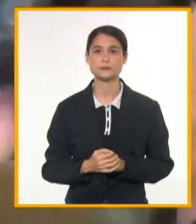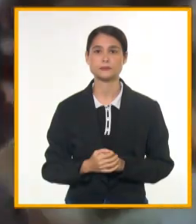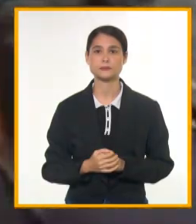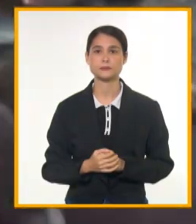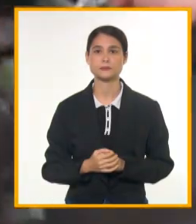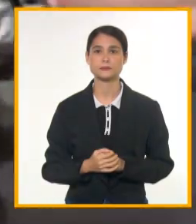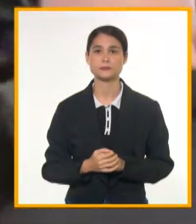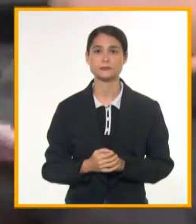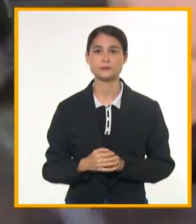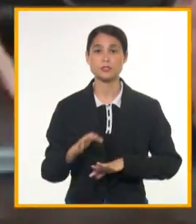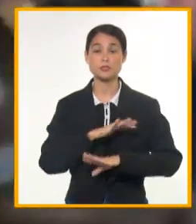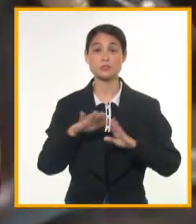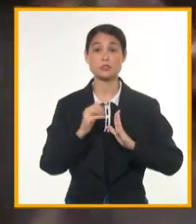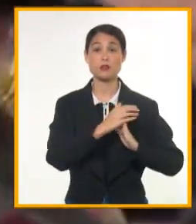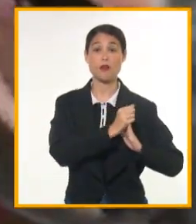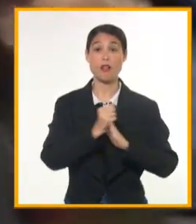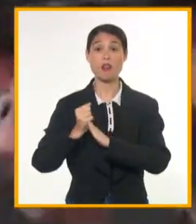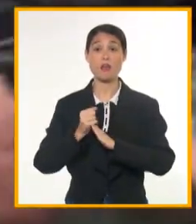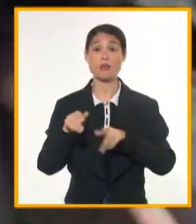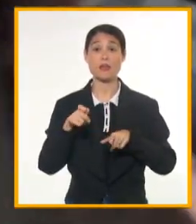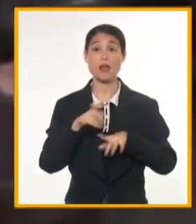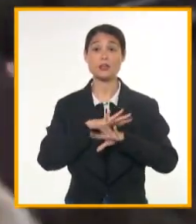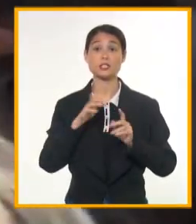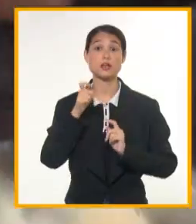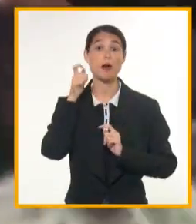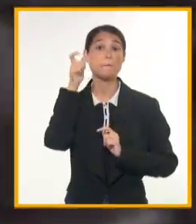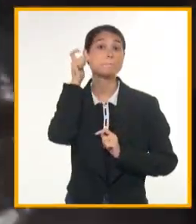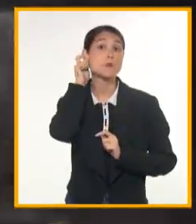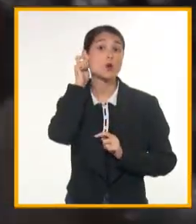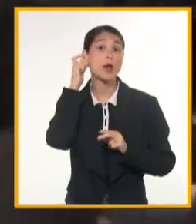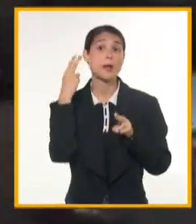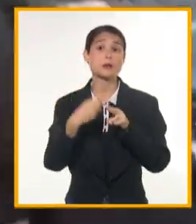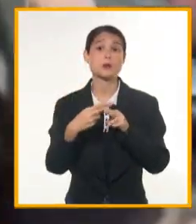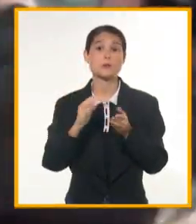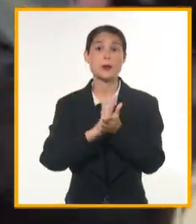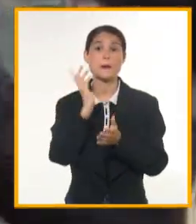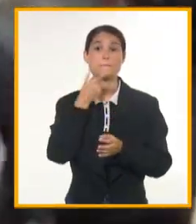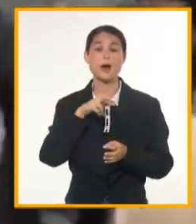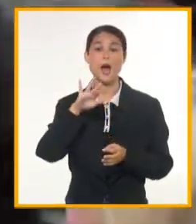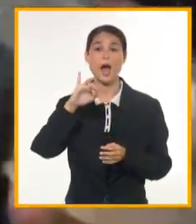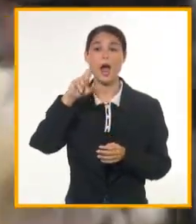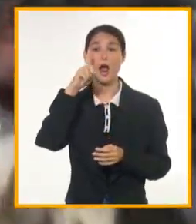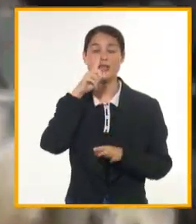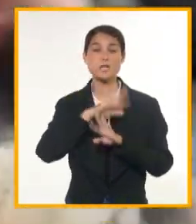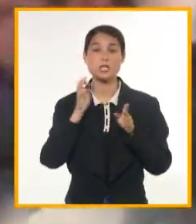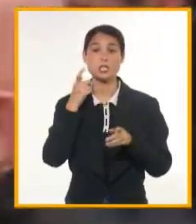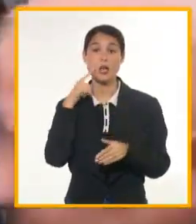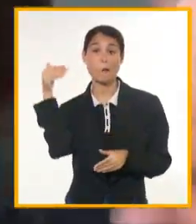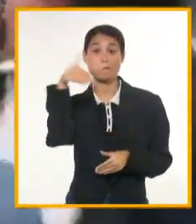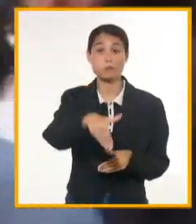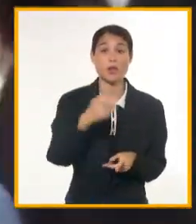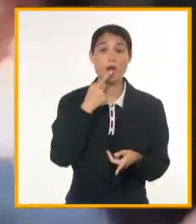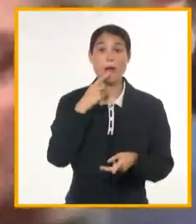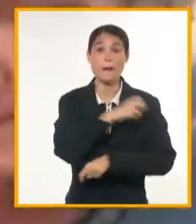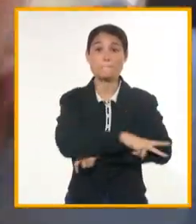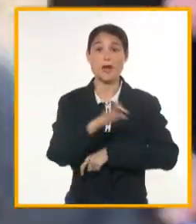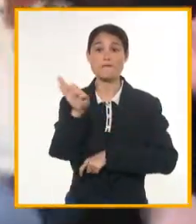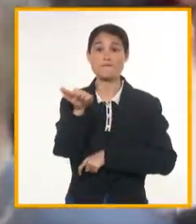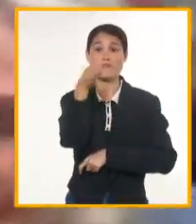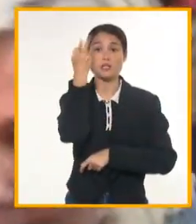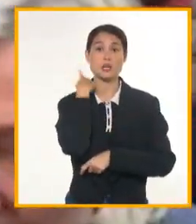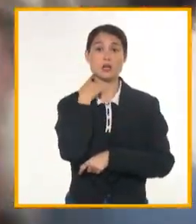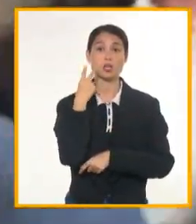La líder ultraderechista Marine Le Pen no podrá presentarse a la elección presidencial de Francia en 2027.